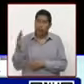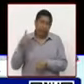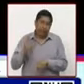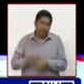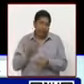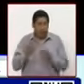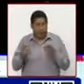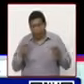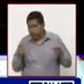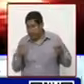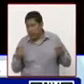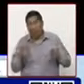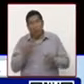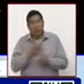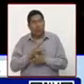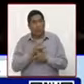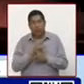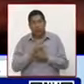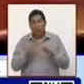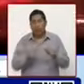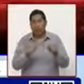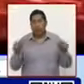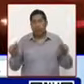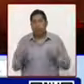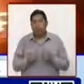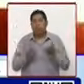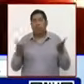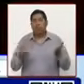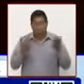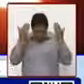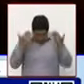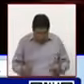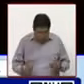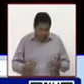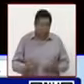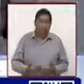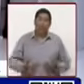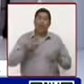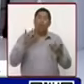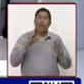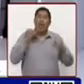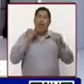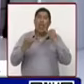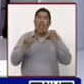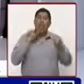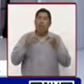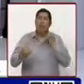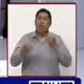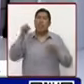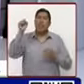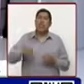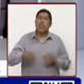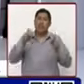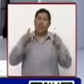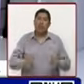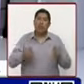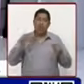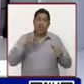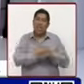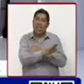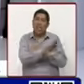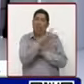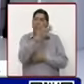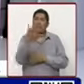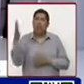permanentemente estén gestionando y cuidando las áreas donde ellos se encuentran. Ahora, ellos han estado informando acerca de que sí había personas que estaban